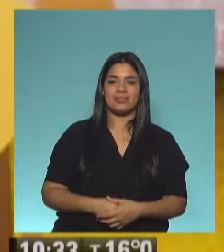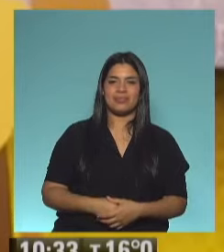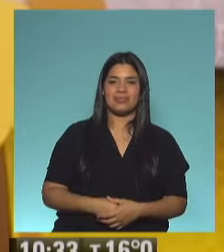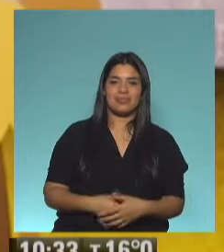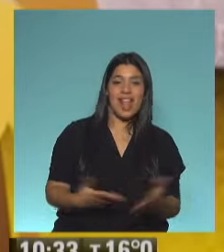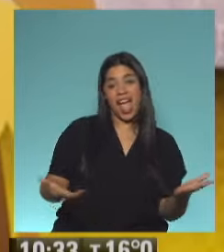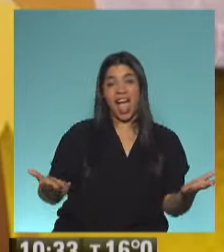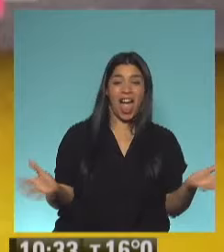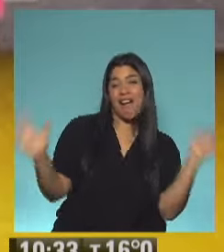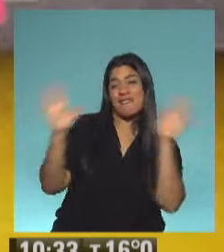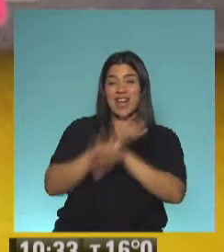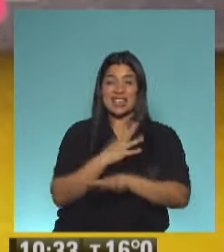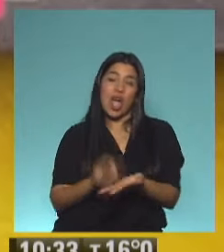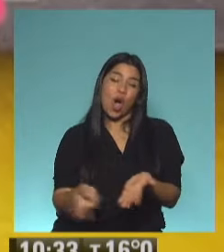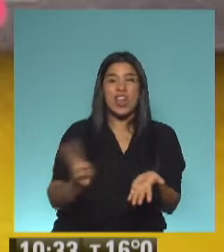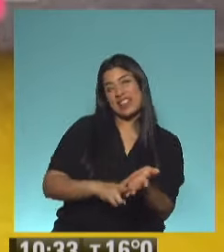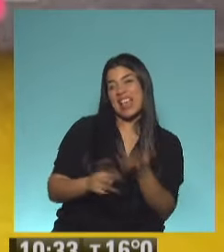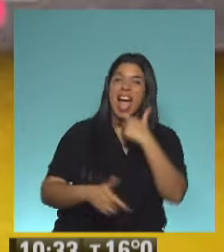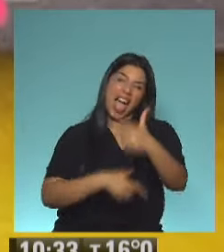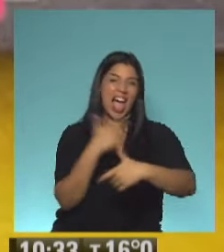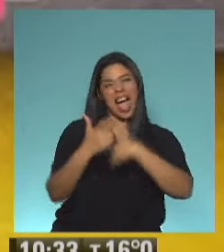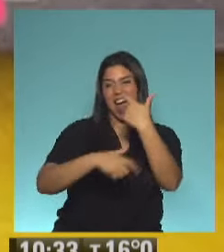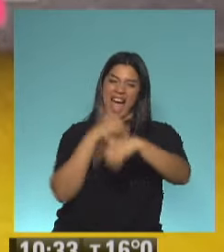¡No me diste otra vez!